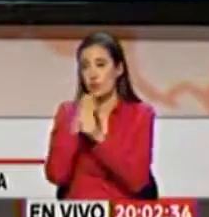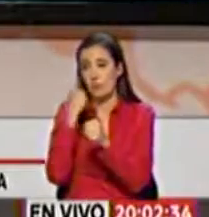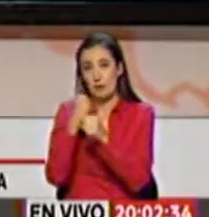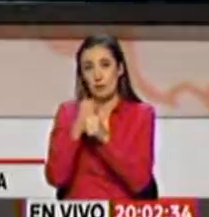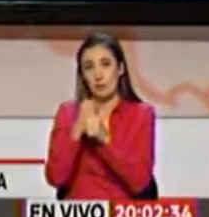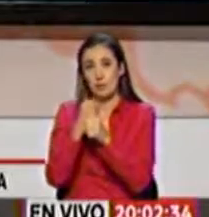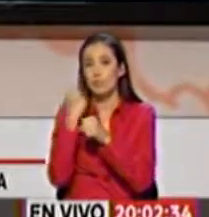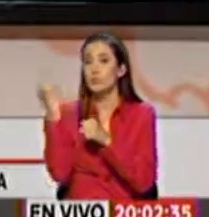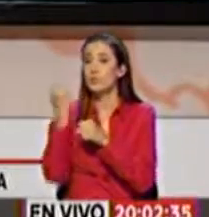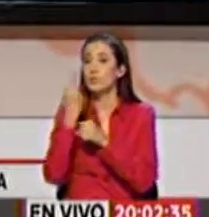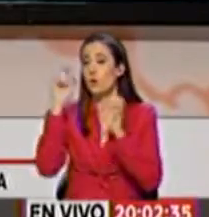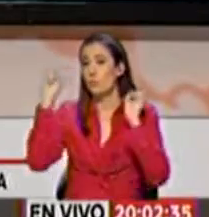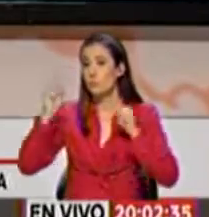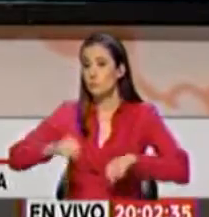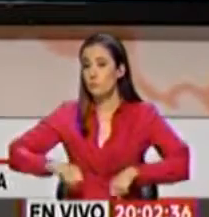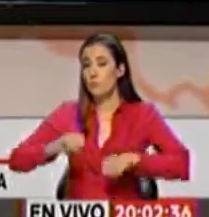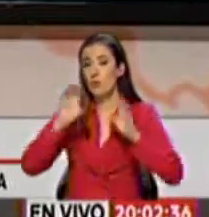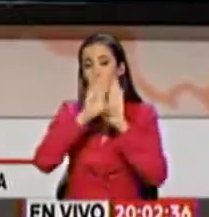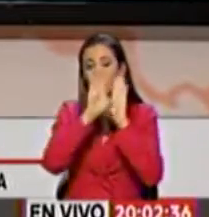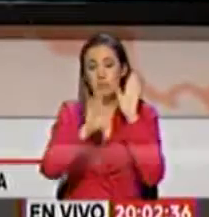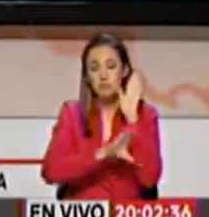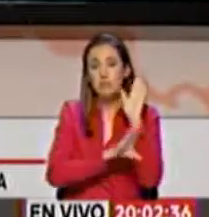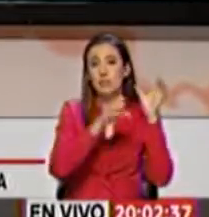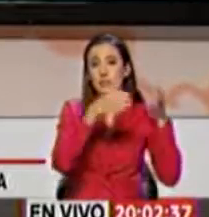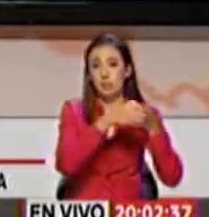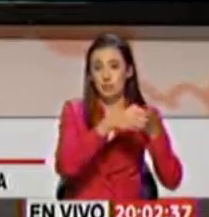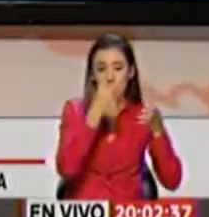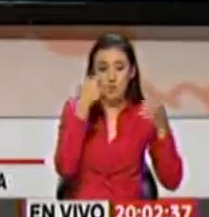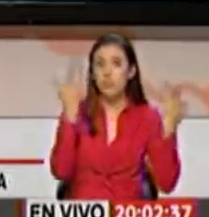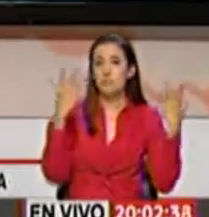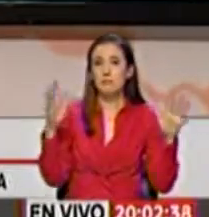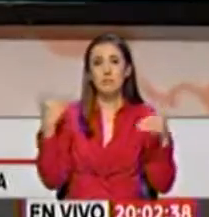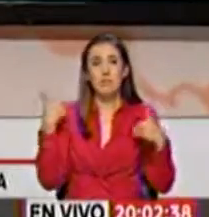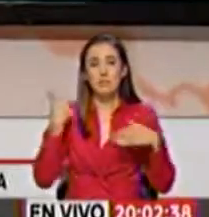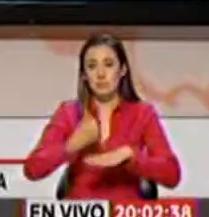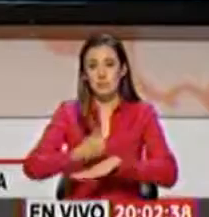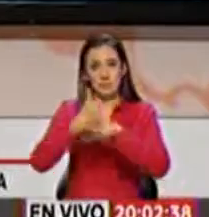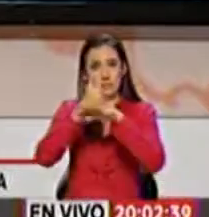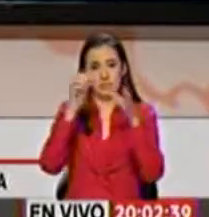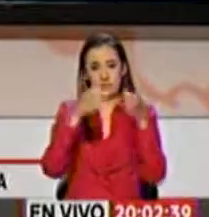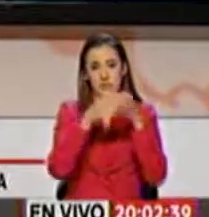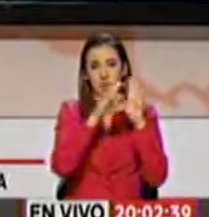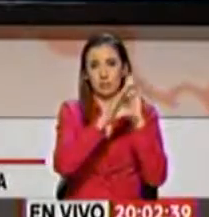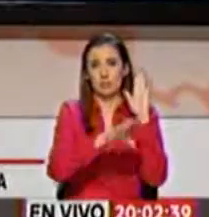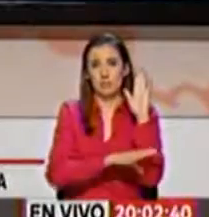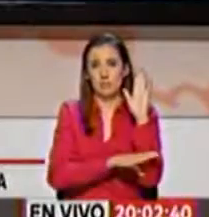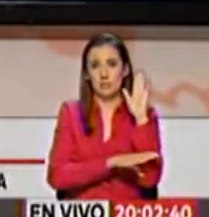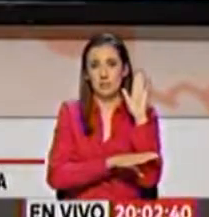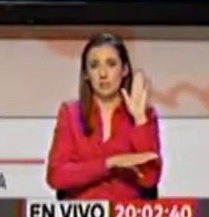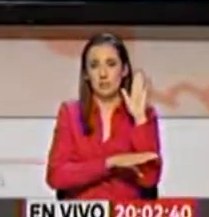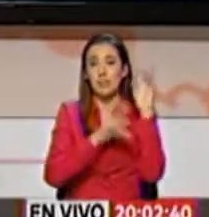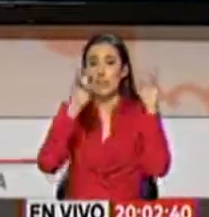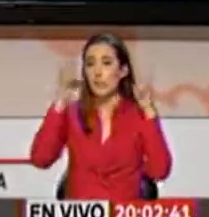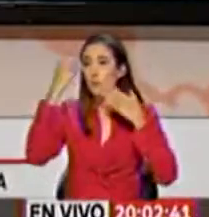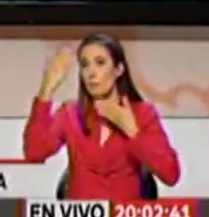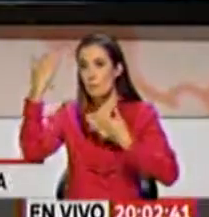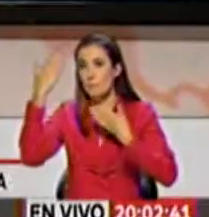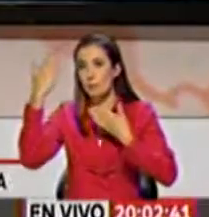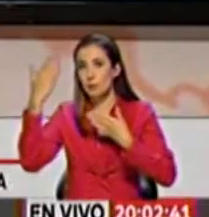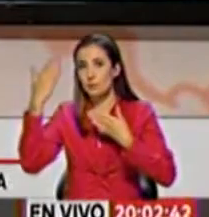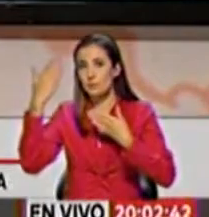Y los únicos que pueden interpretar es la Corte Constitucional. No tenemos Corte Constitucional. Entonces, si vamos por el lado político, pues es un